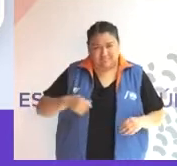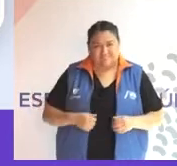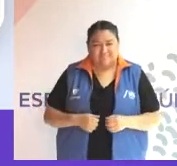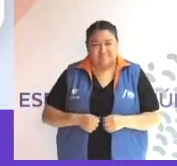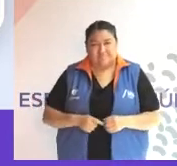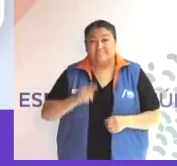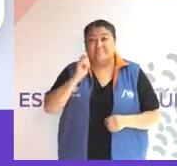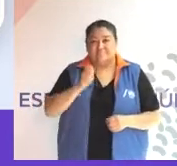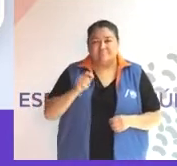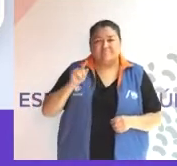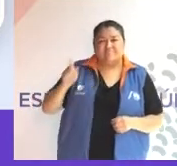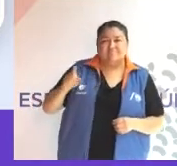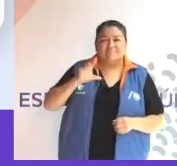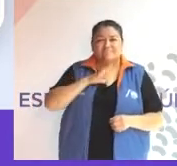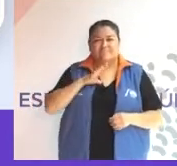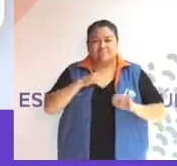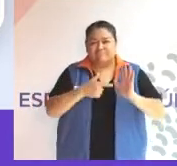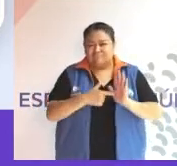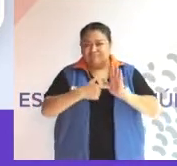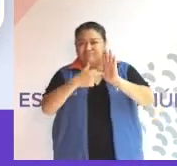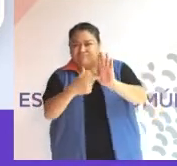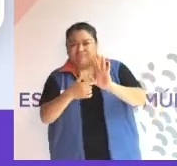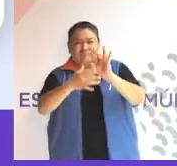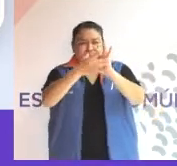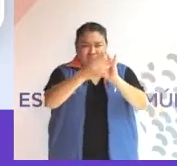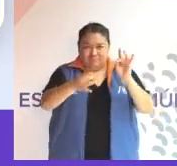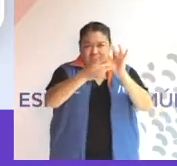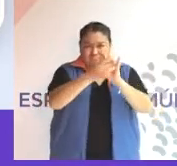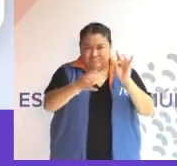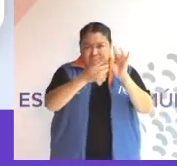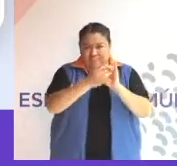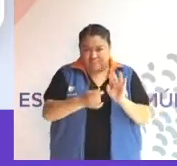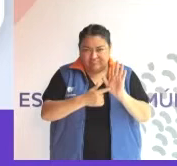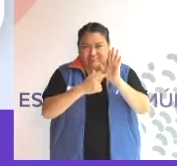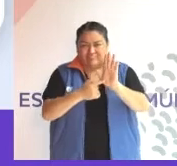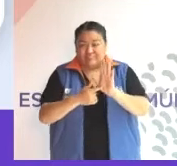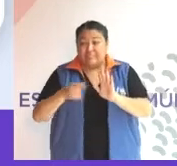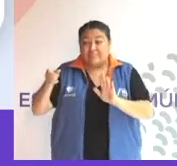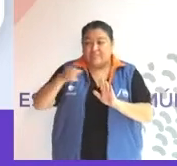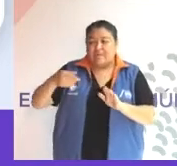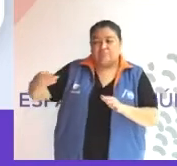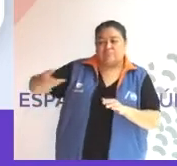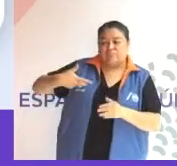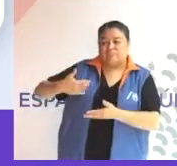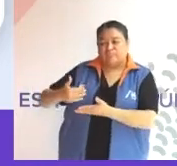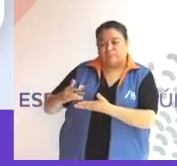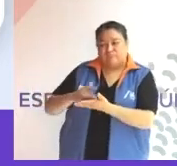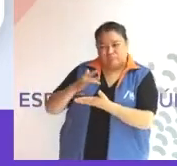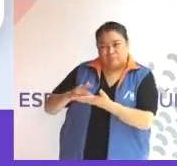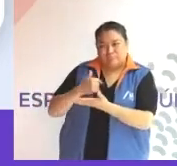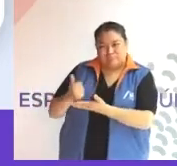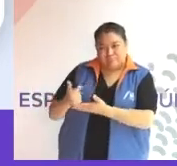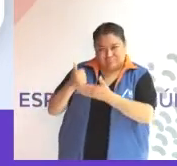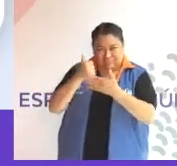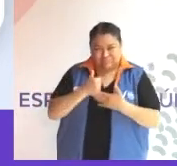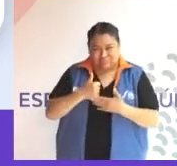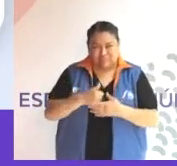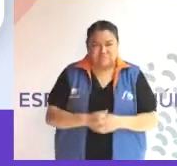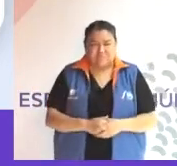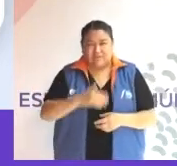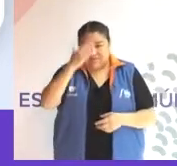a presentarnos puntos de vista muy distintos, y creo que todos ellos nos van a ayudar. Y algo que platicamos